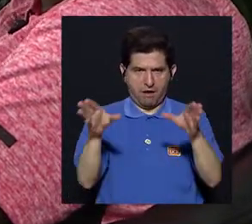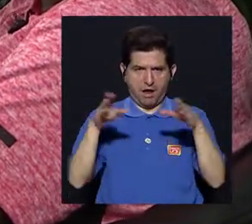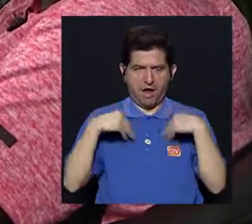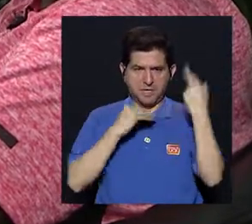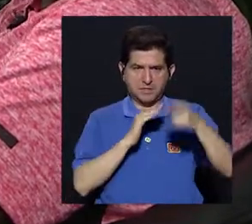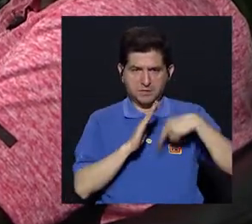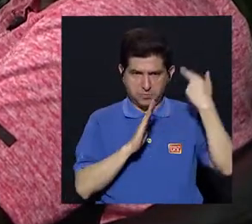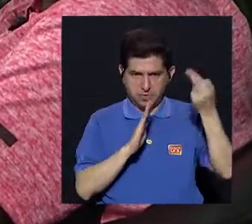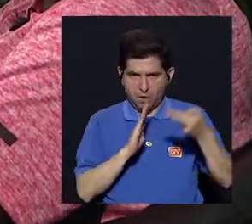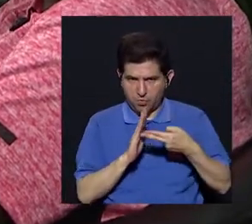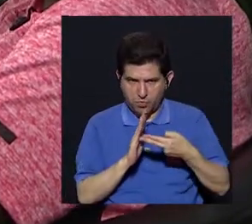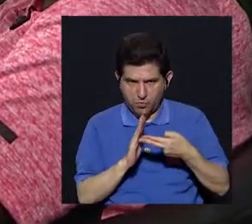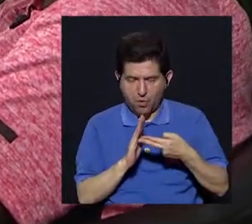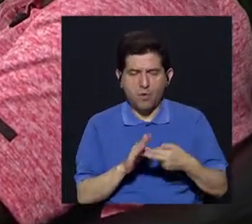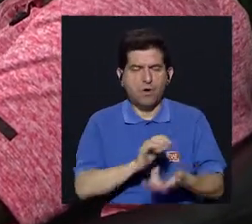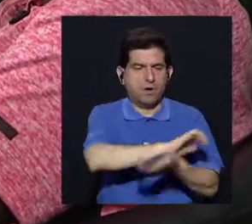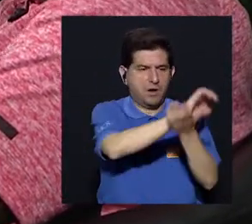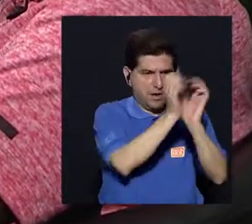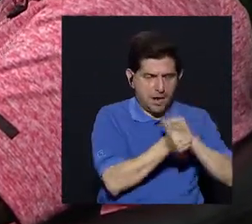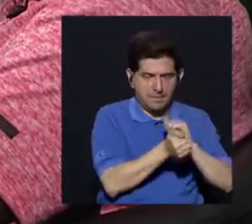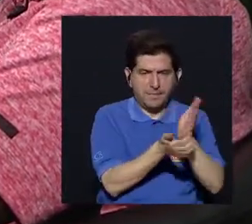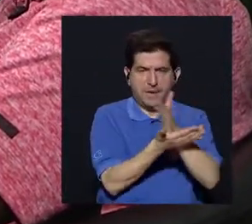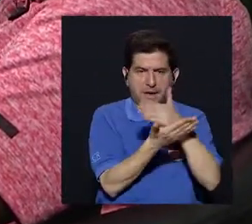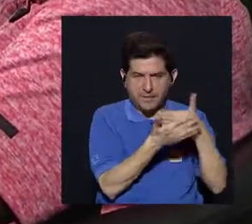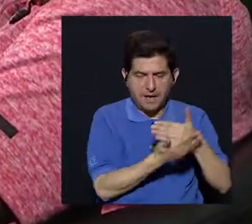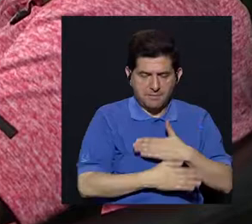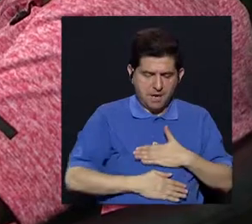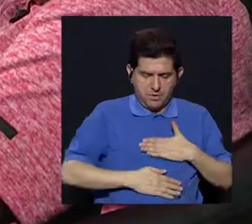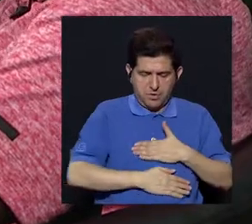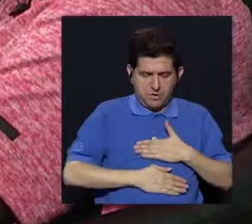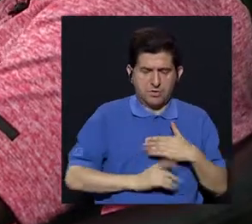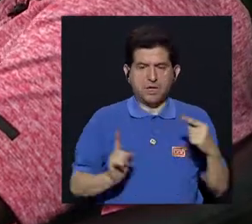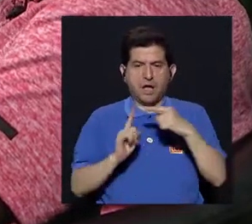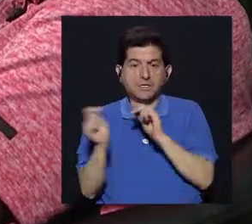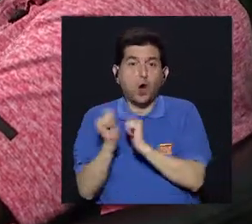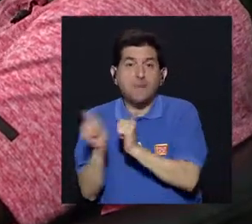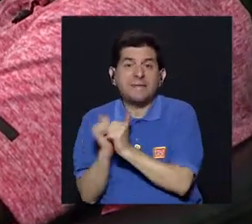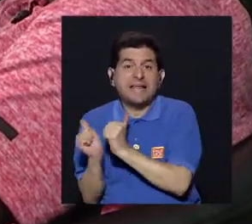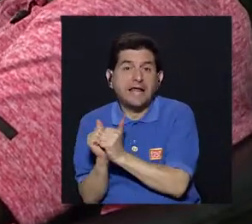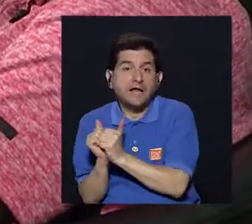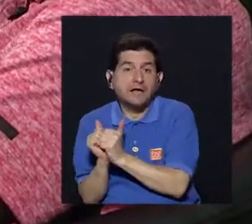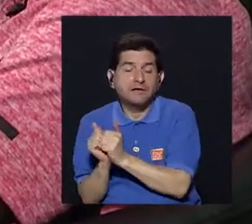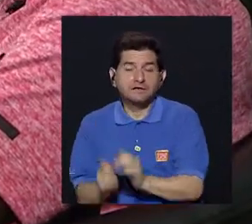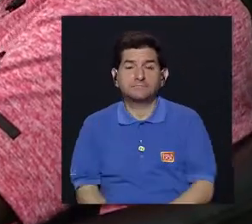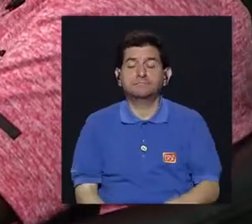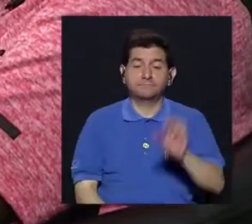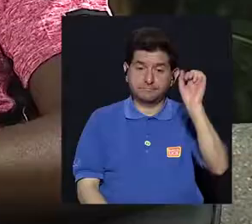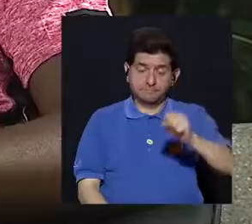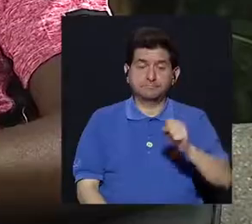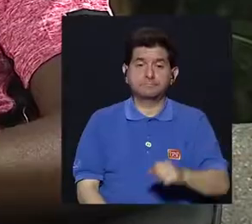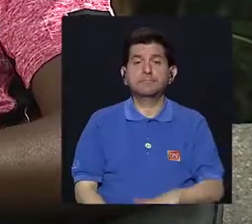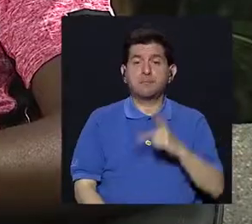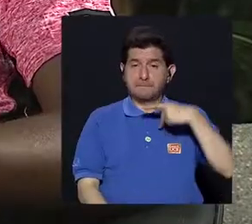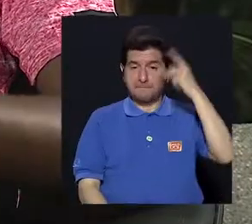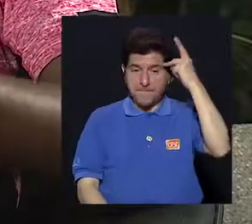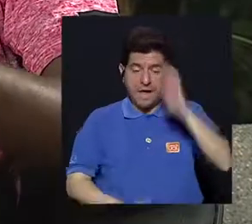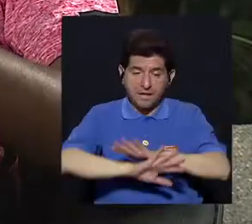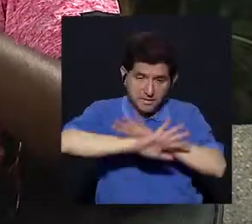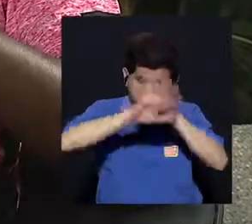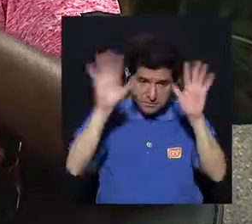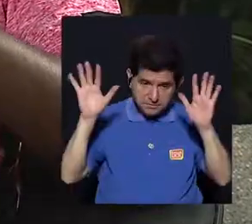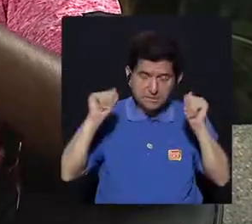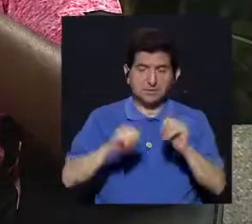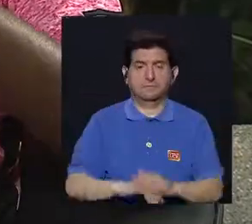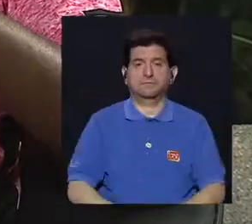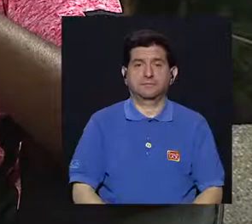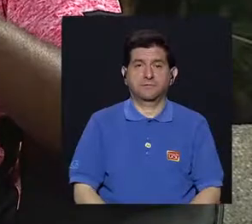el que ya va a ir asumiendo roles más para pasar de esa parte recreativa a esa parte competitiva. Sí, yo creo que como padres